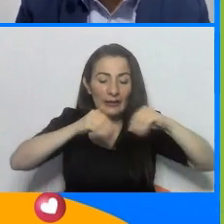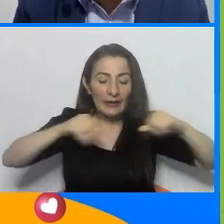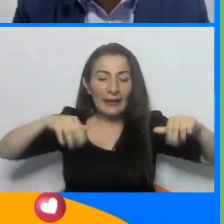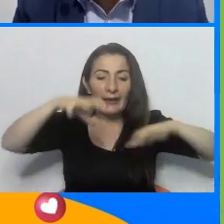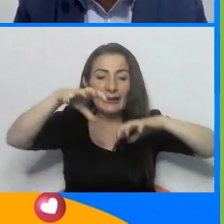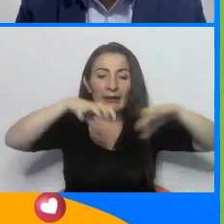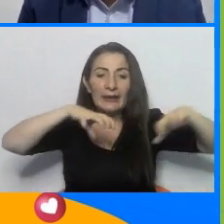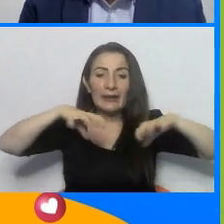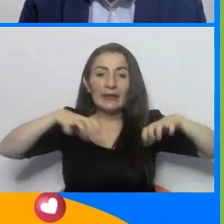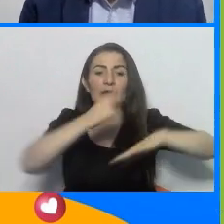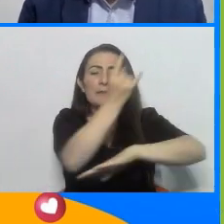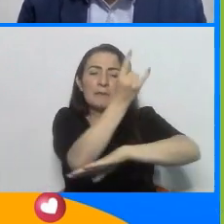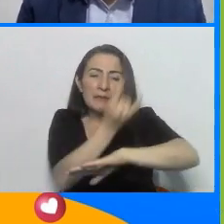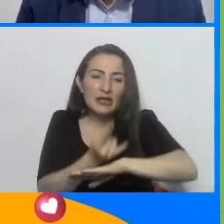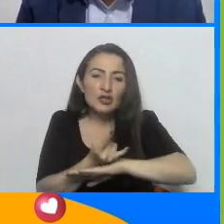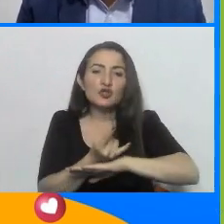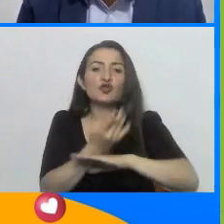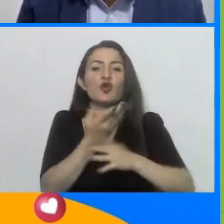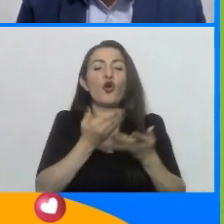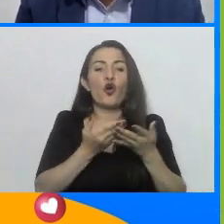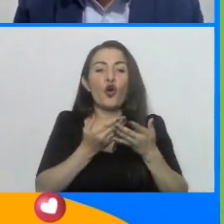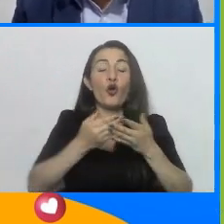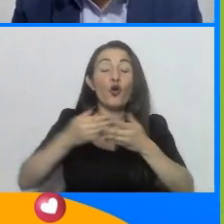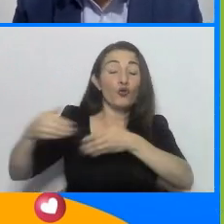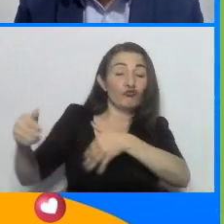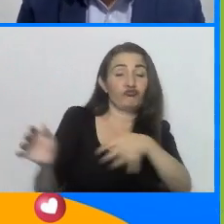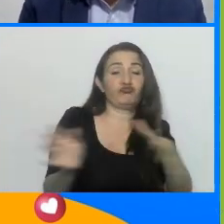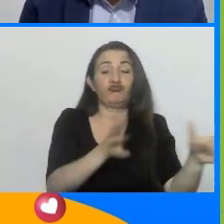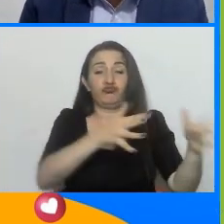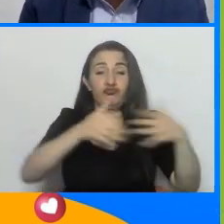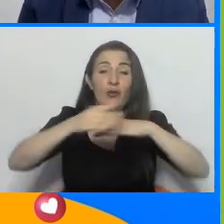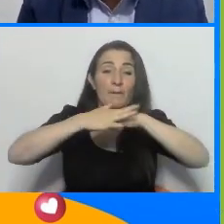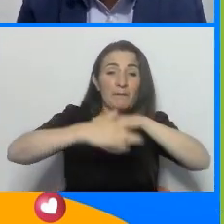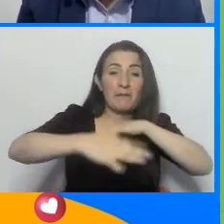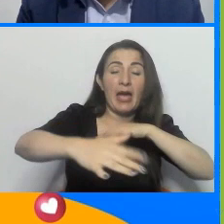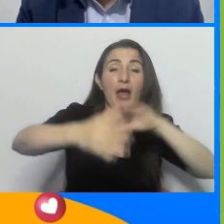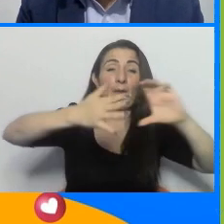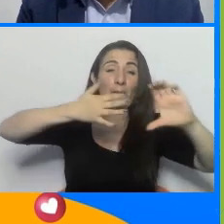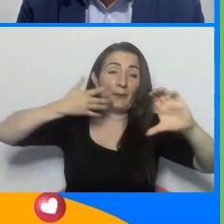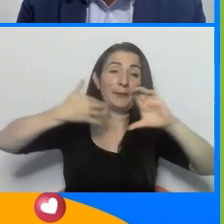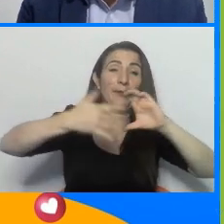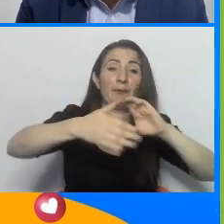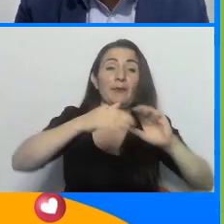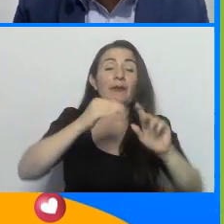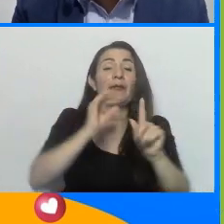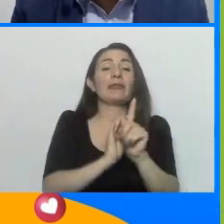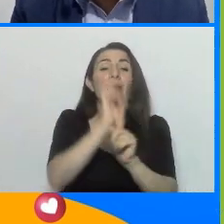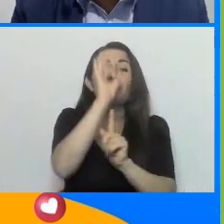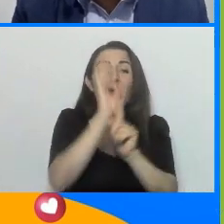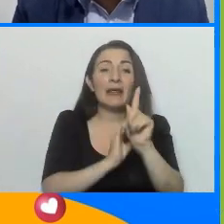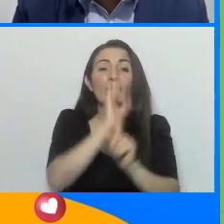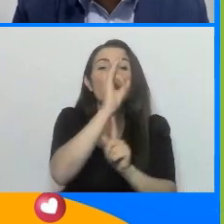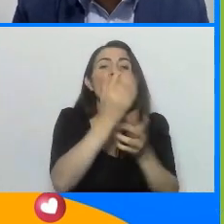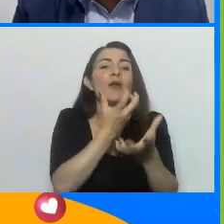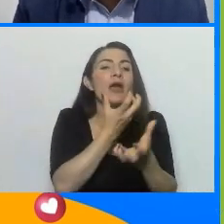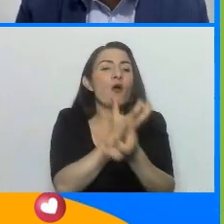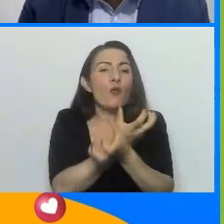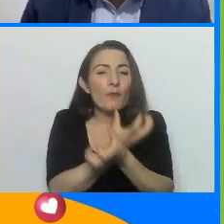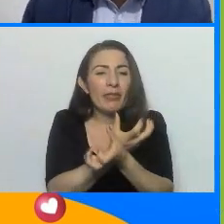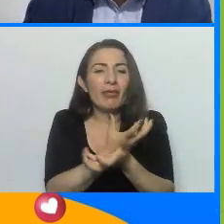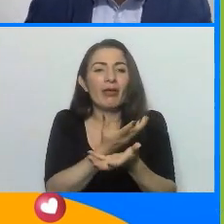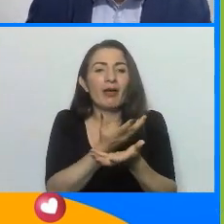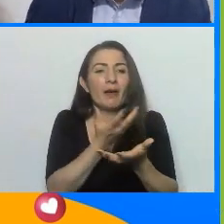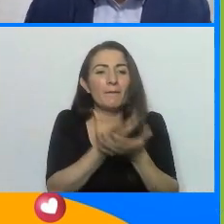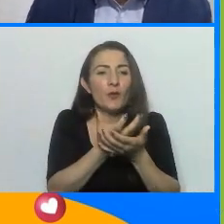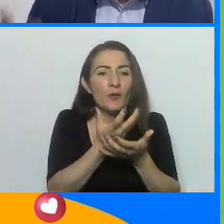presión atmosférica, las corrientes marinas, los vientos, la temperatura, la humedad, todos esos son elementos que